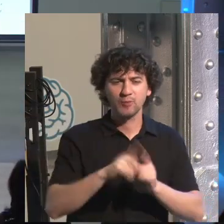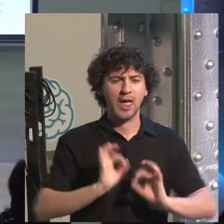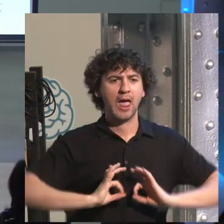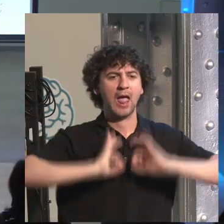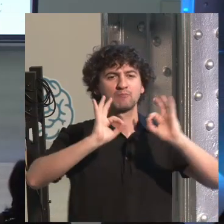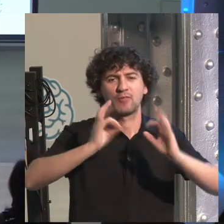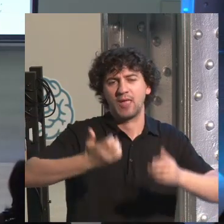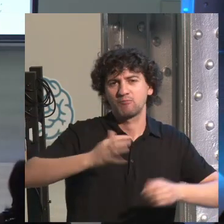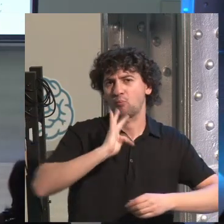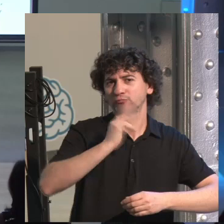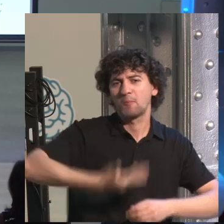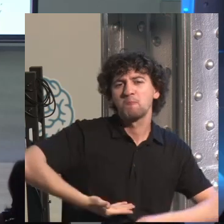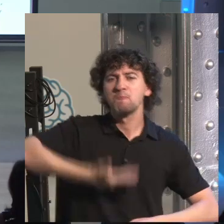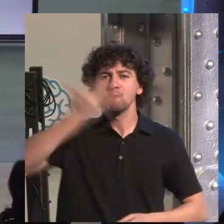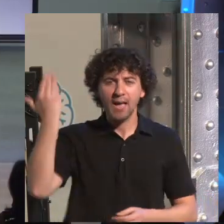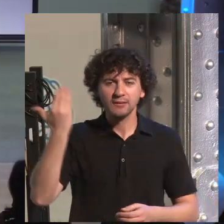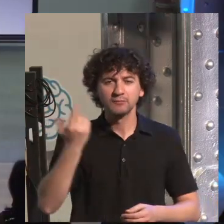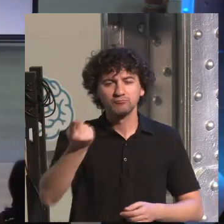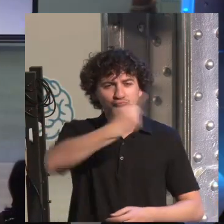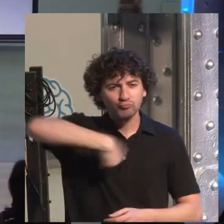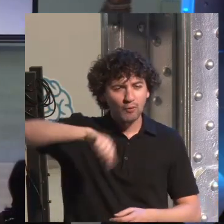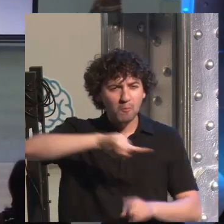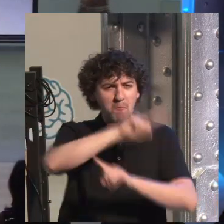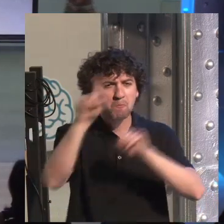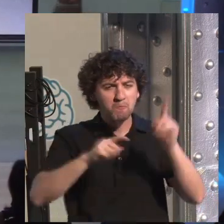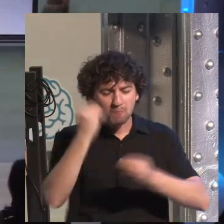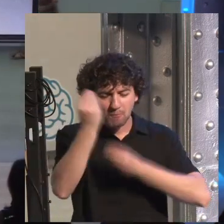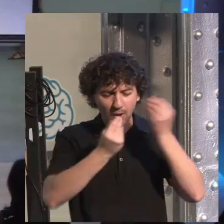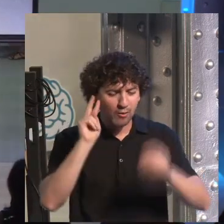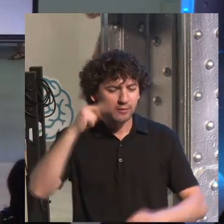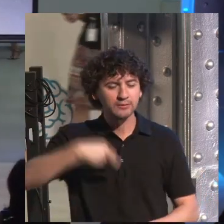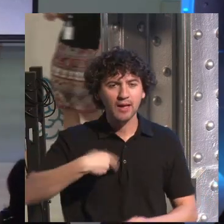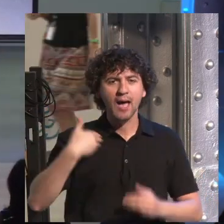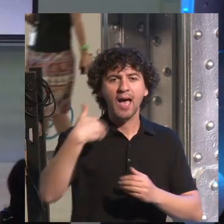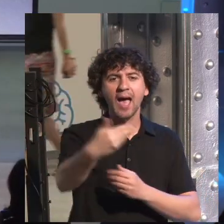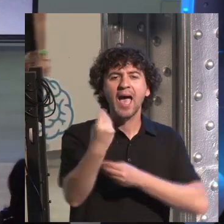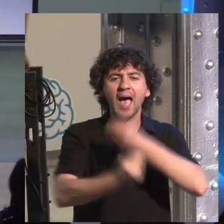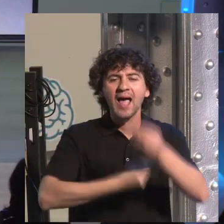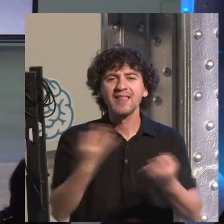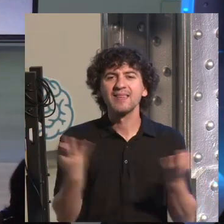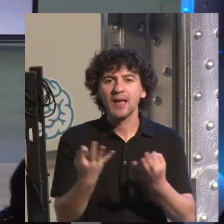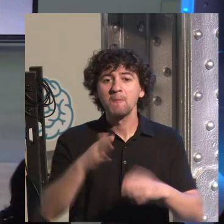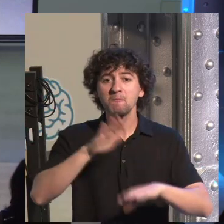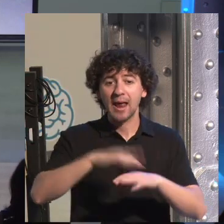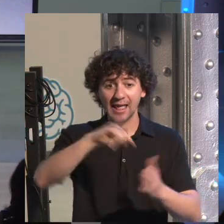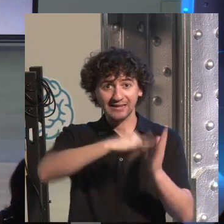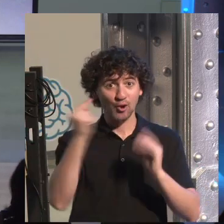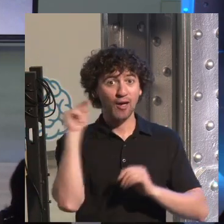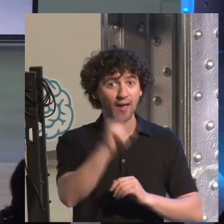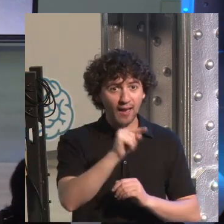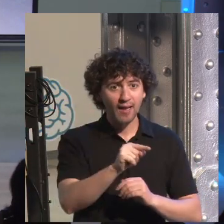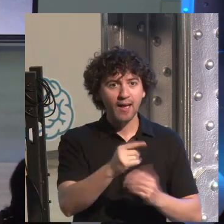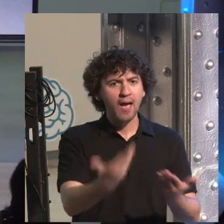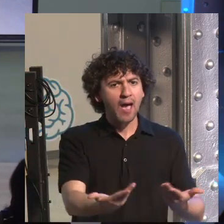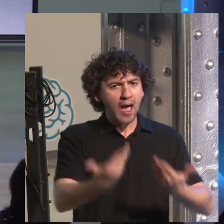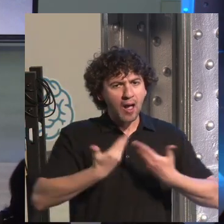extraordinarias, creo que todos tenemos que preguntarnos qué es lo que podemos hacer para que esa tecnología realmente